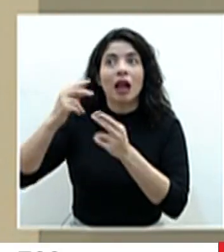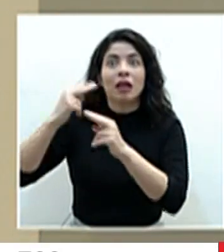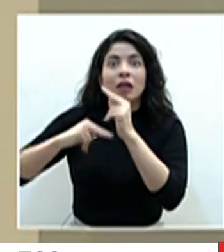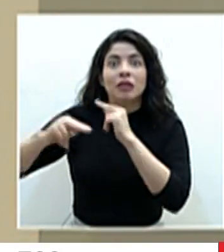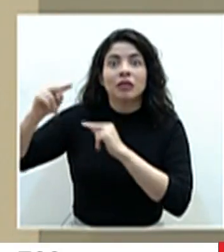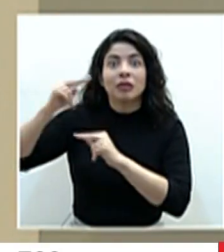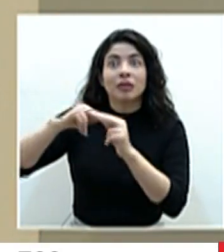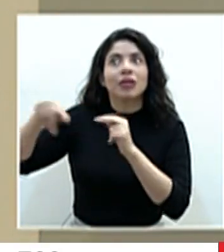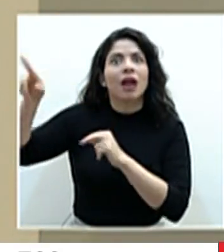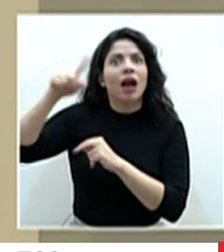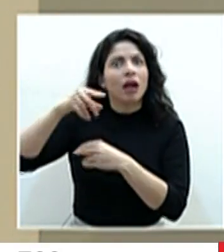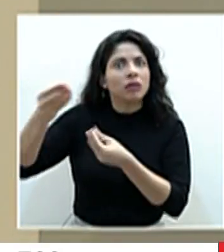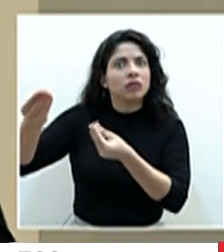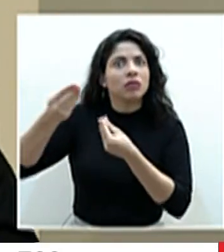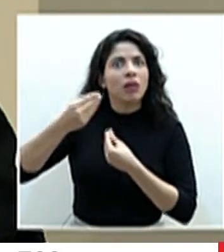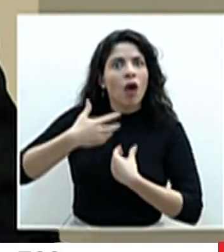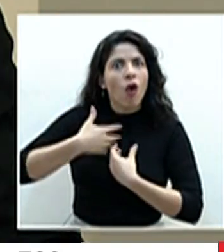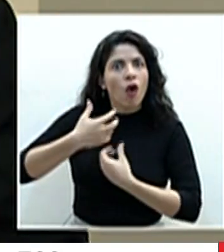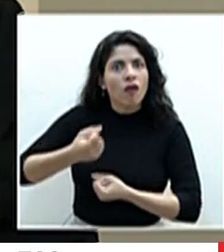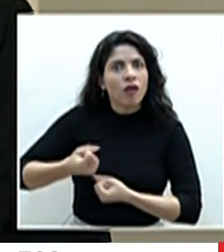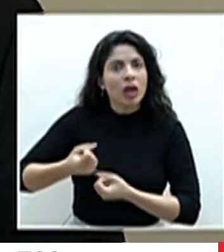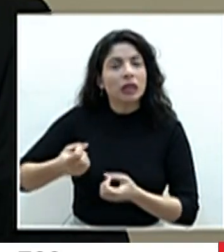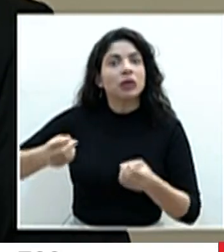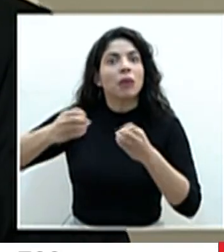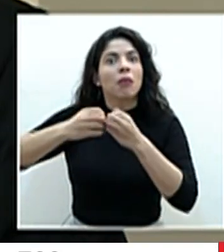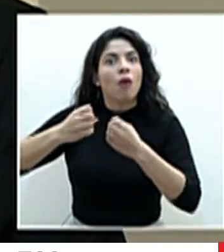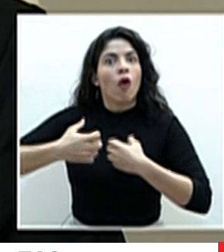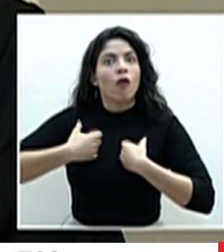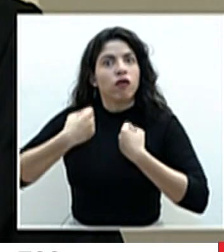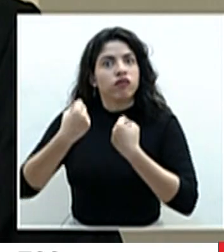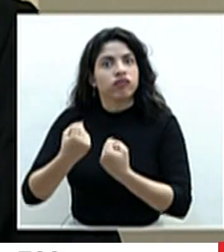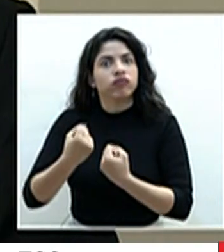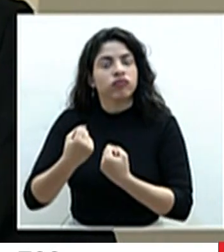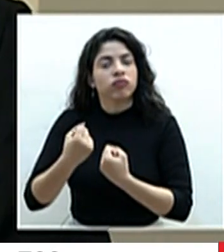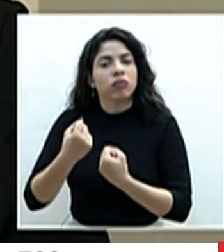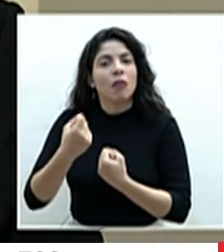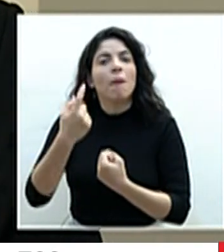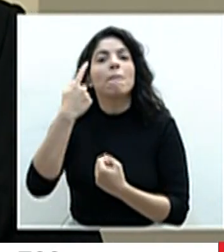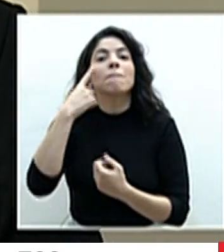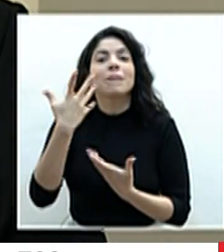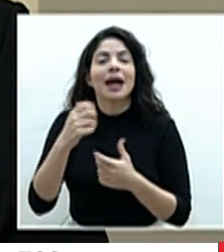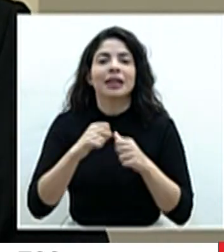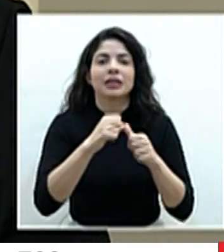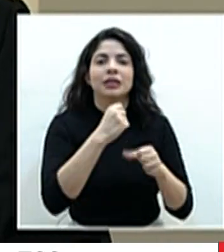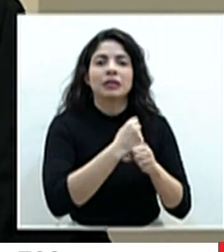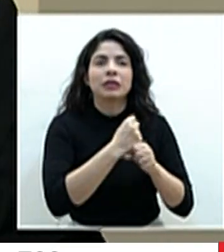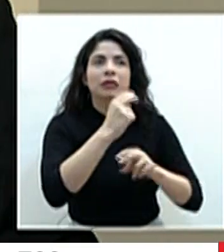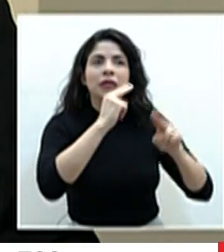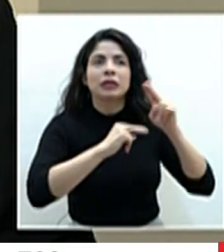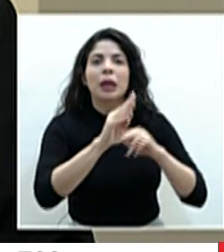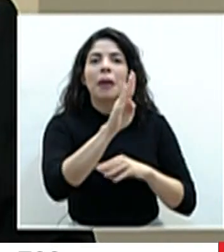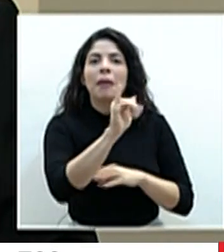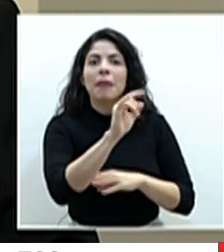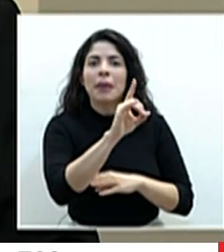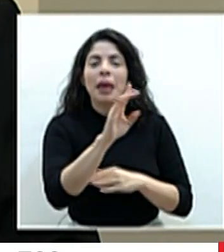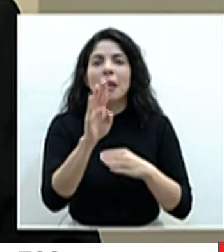que han depositado la confianza o fortalecido la confianza para que sigamos las operaciones con el BID, con el